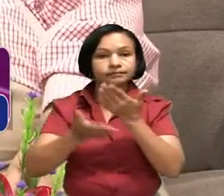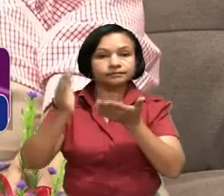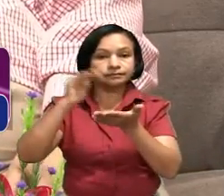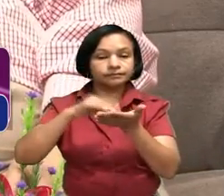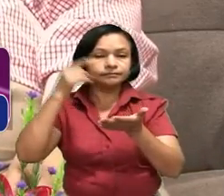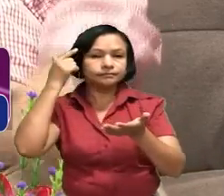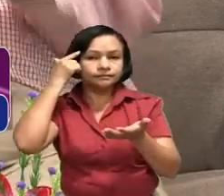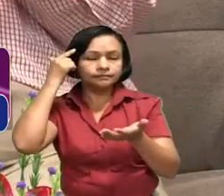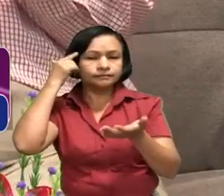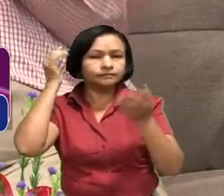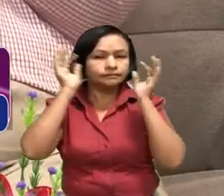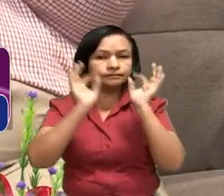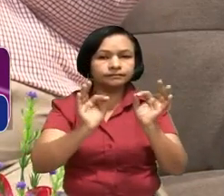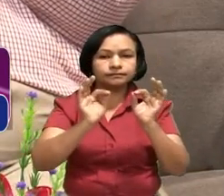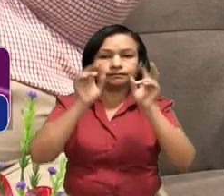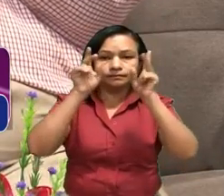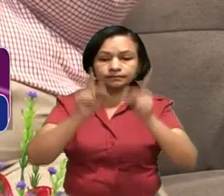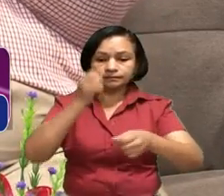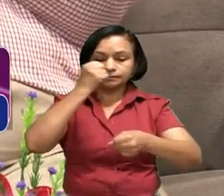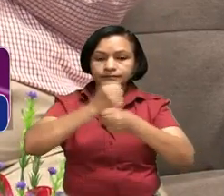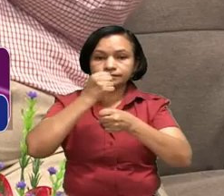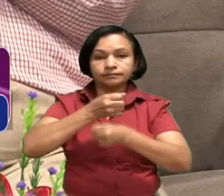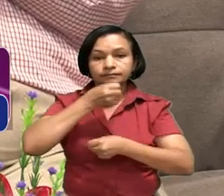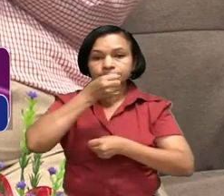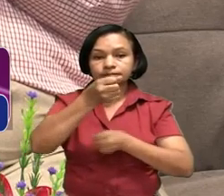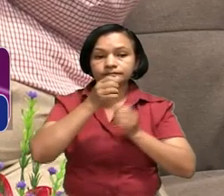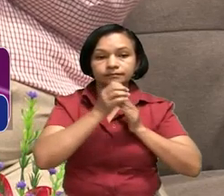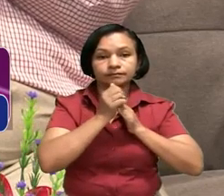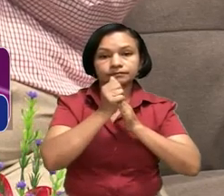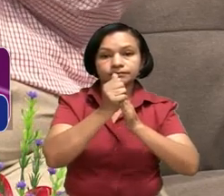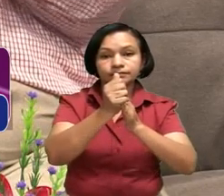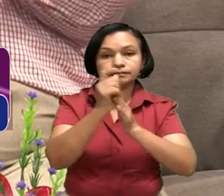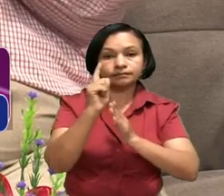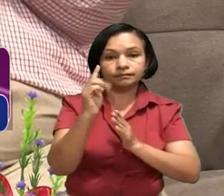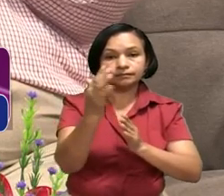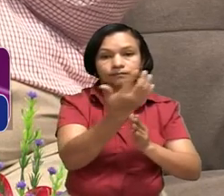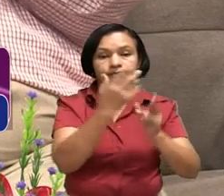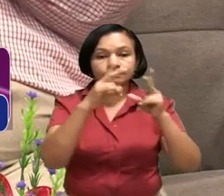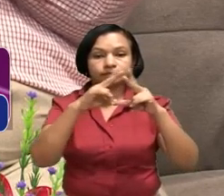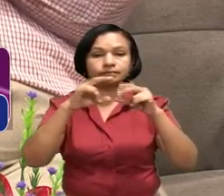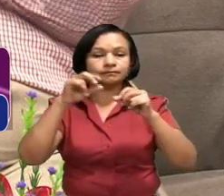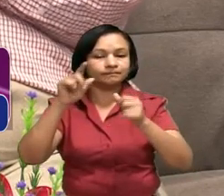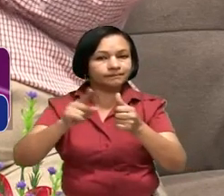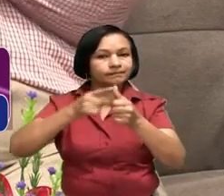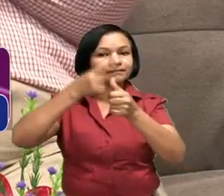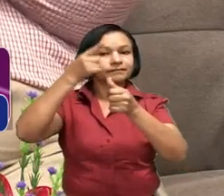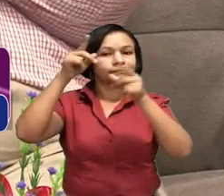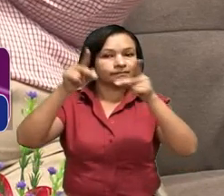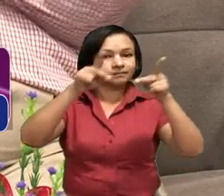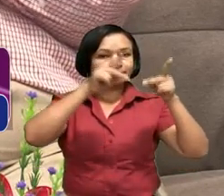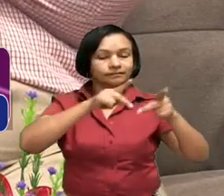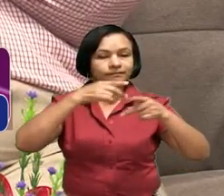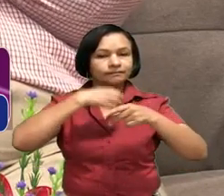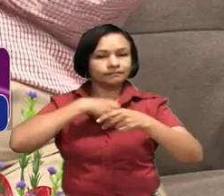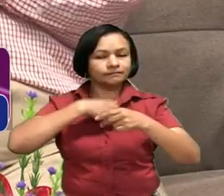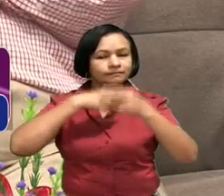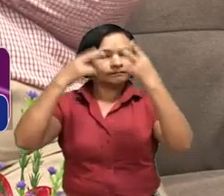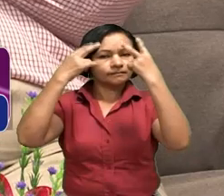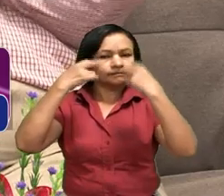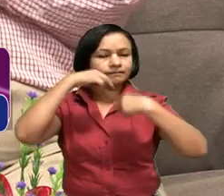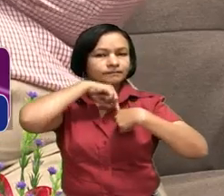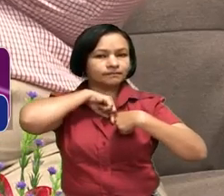y los periodistas a la cabeza de los nicaragüenses somos los primeros que tenemos que hacer una autocrítica profunda